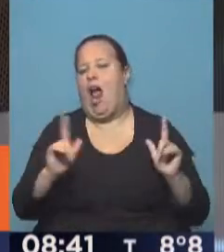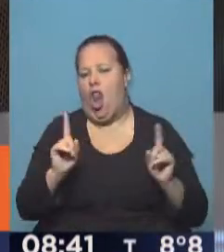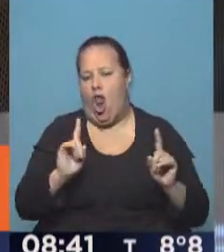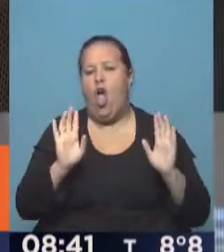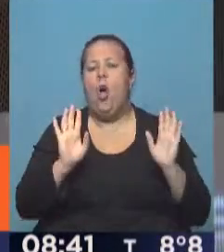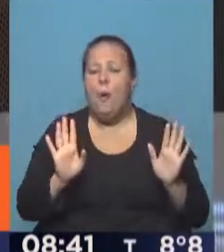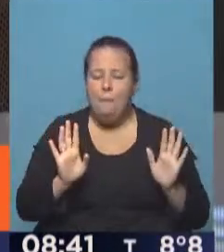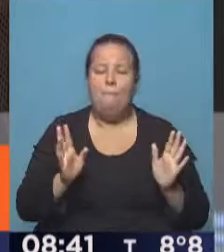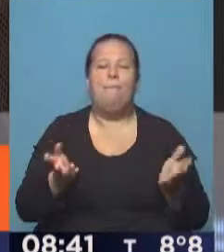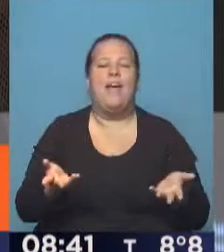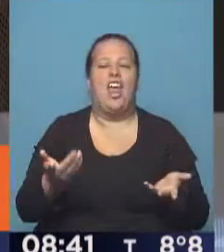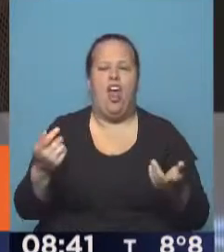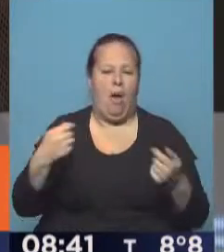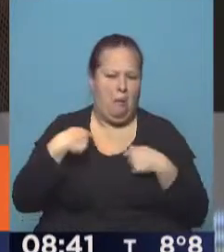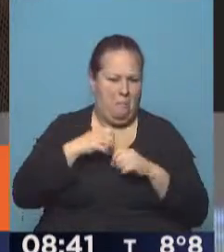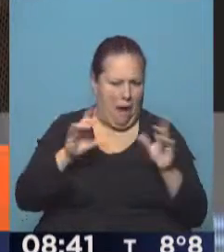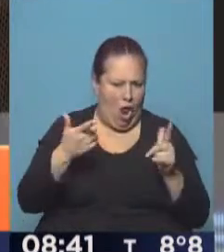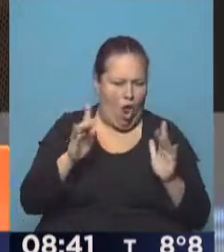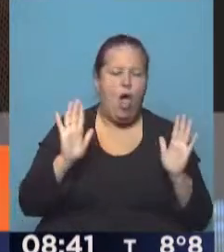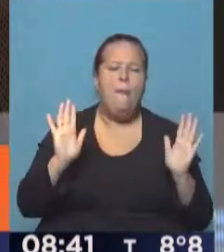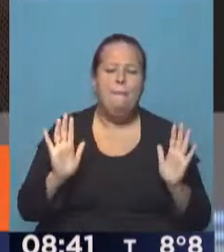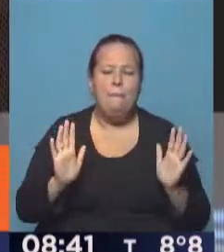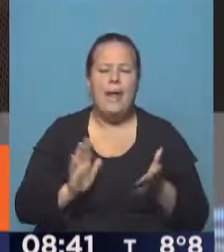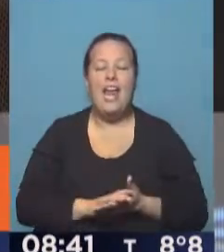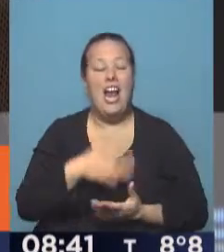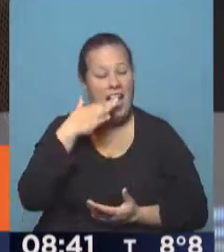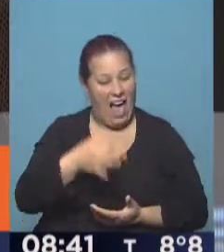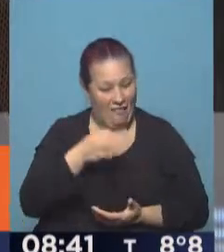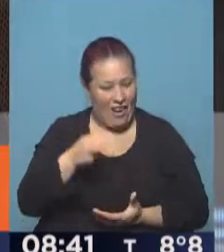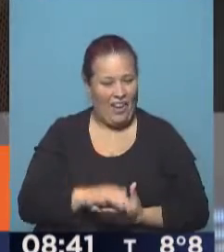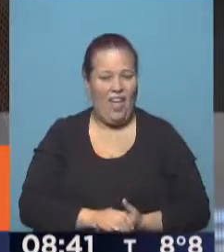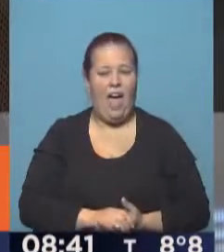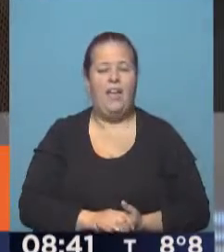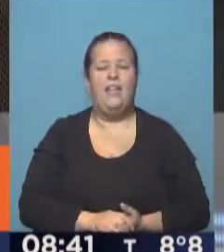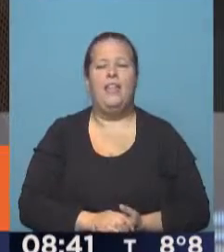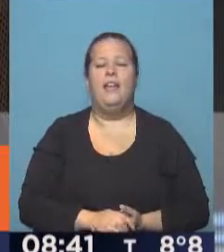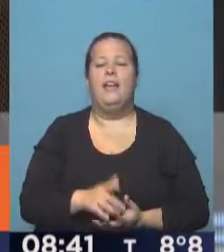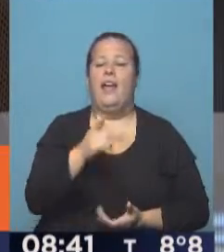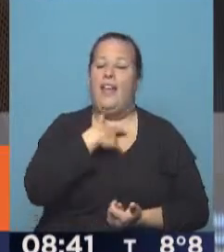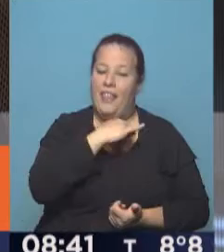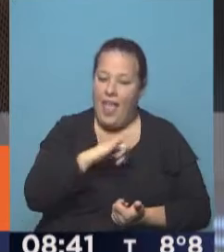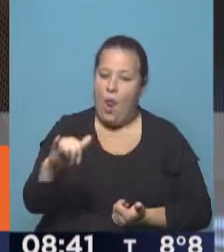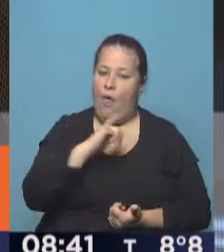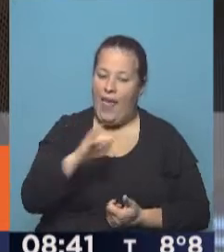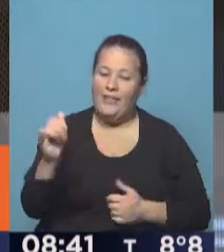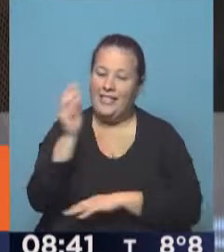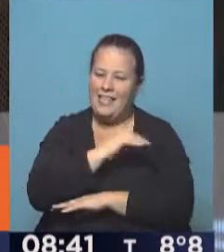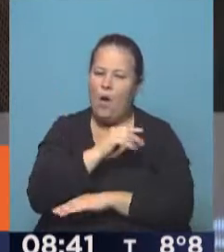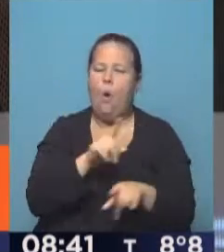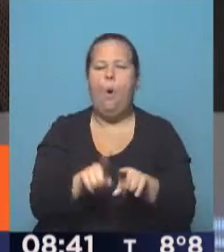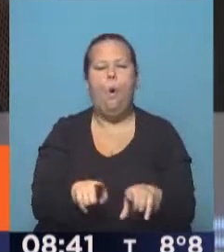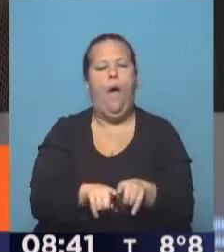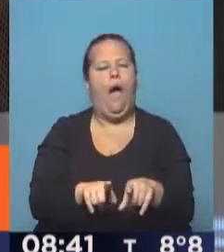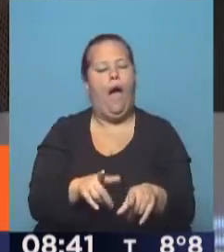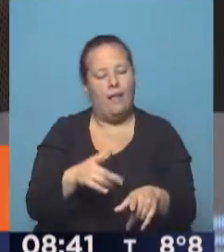pero digamos no me hicieron nada, pero la realidad es que mientras se denunciábamos en Santa Cruz era como estar,